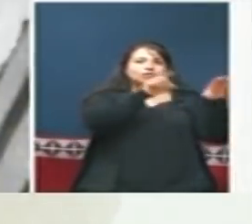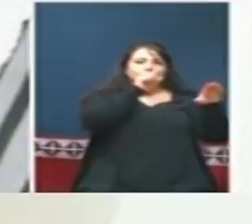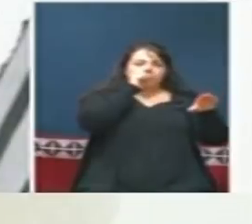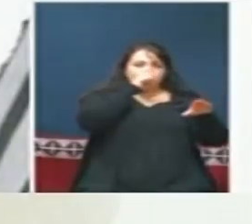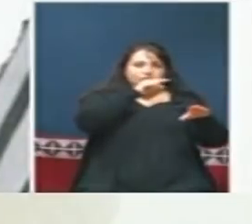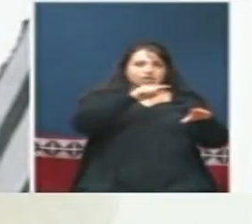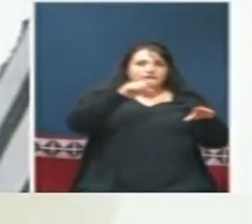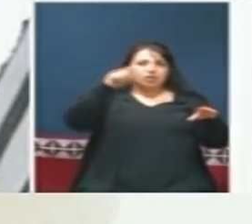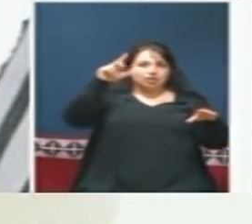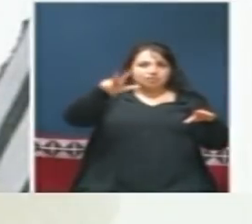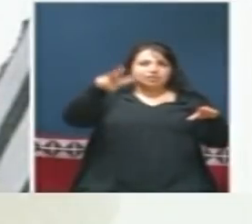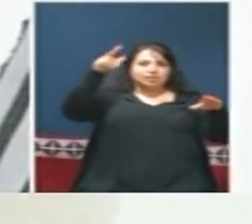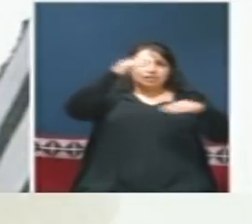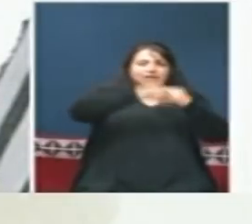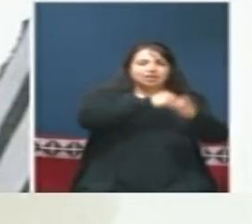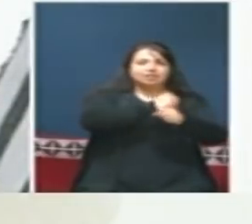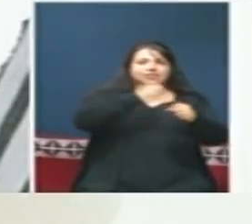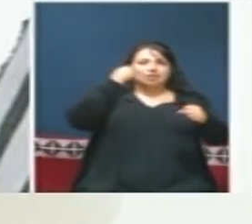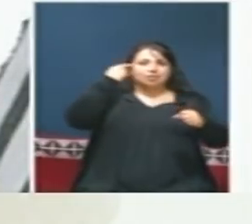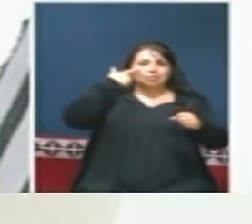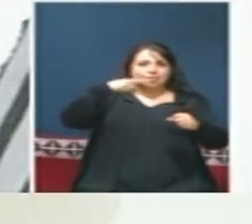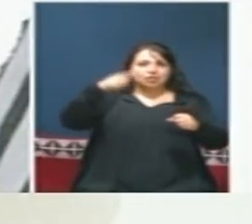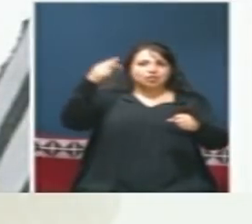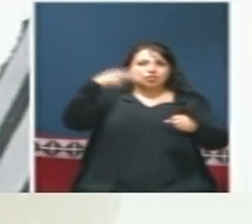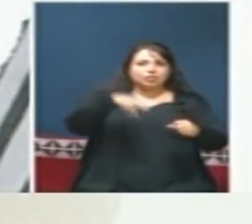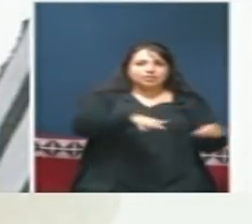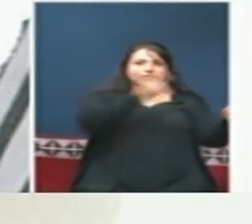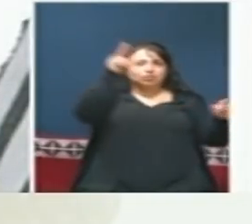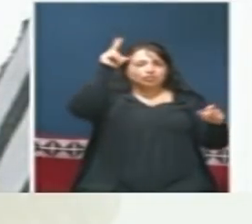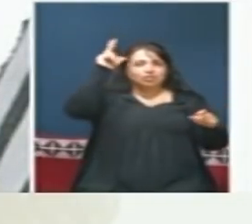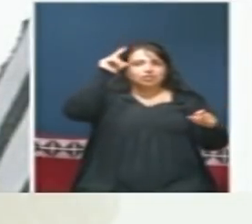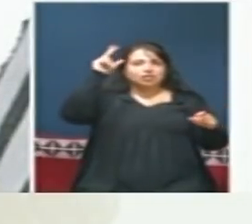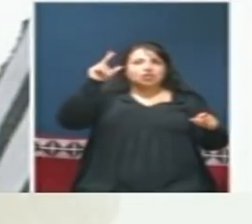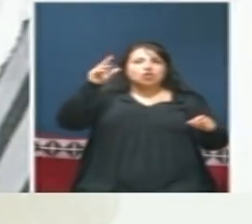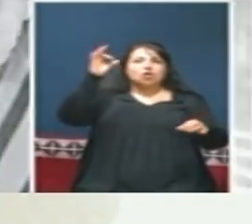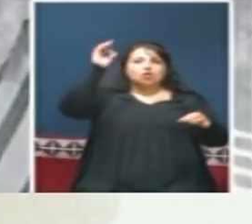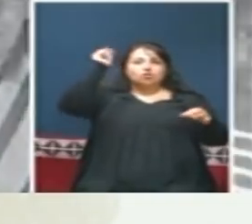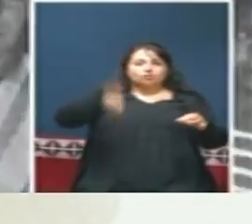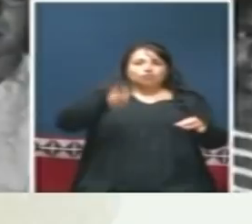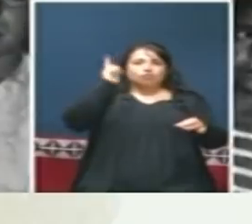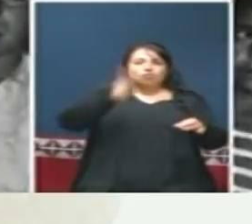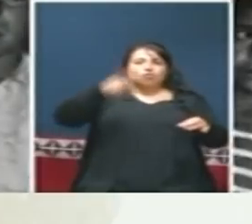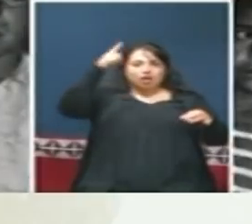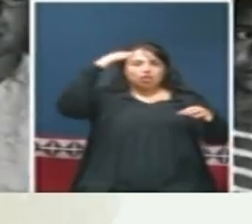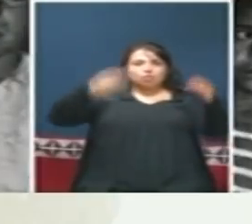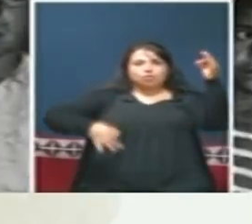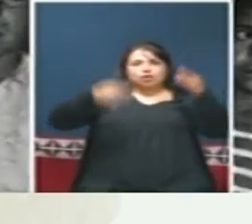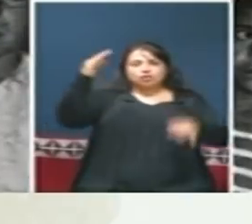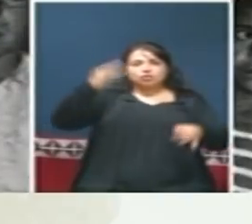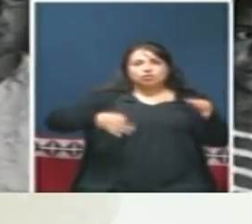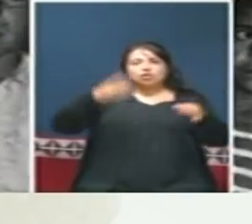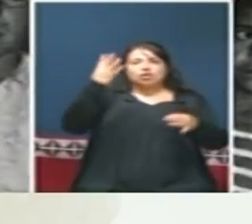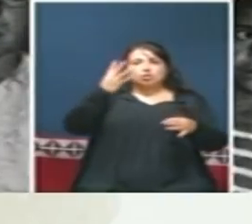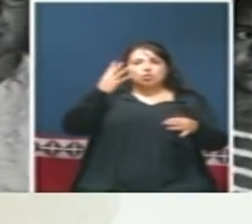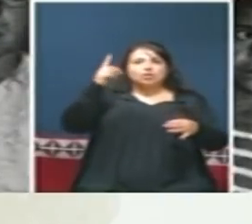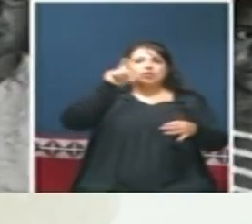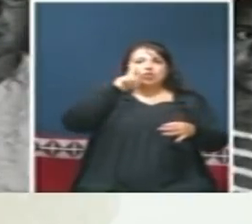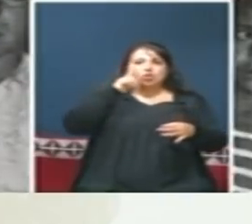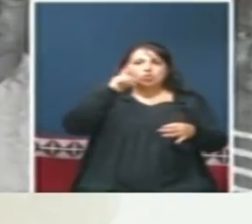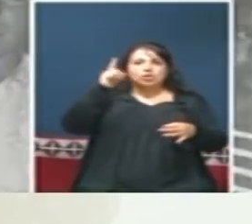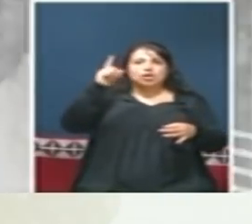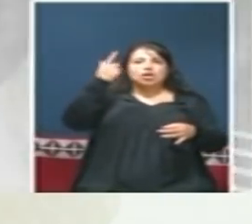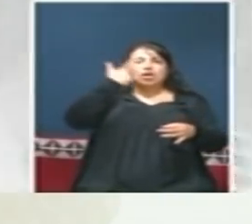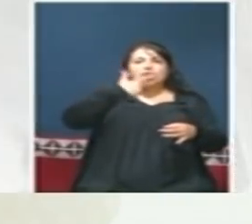juzgados y condenados por la sentencia del Tribunal Oral Federal del 4 de julio de 2014.